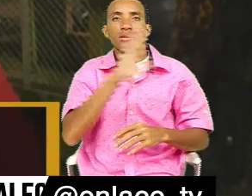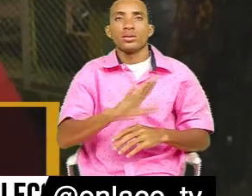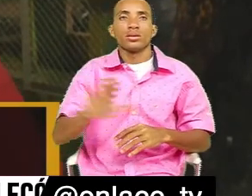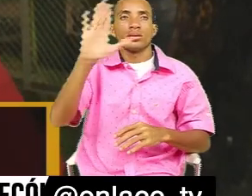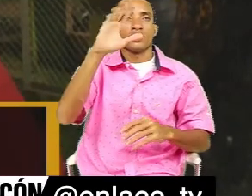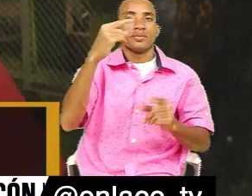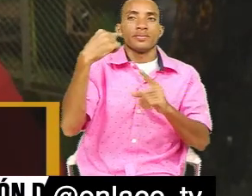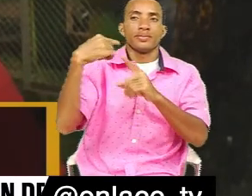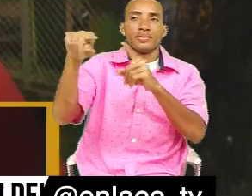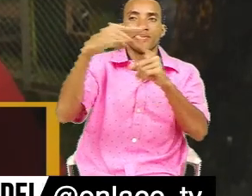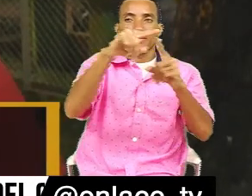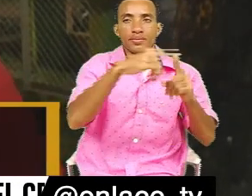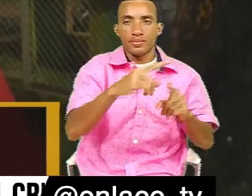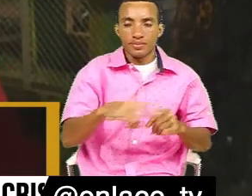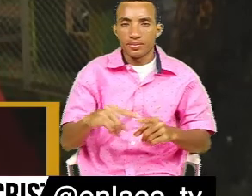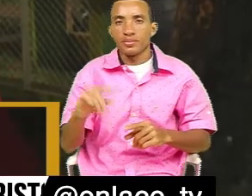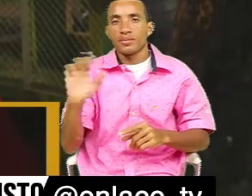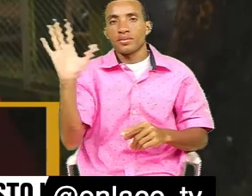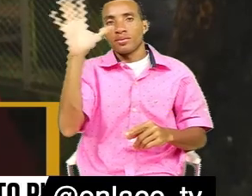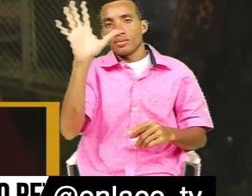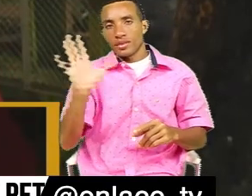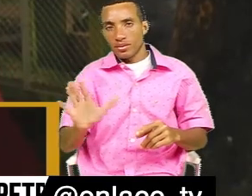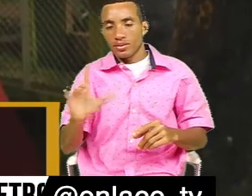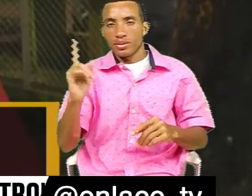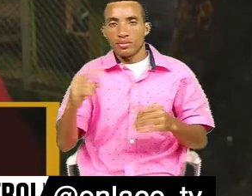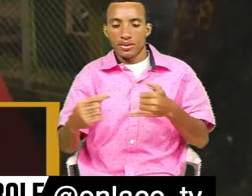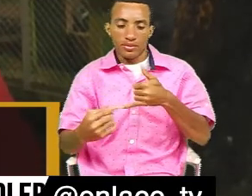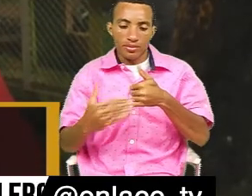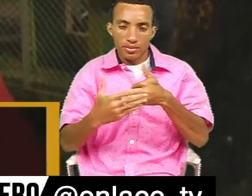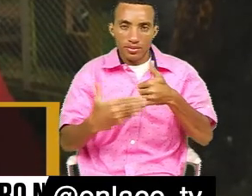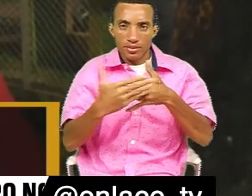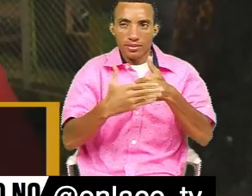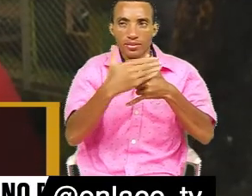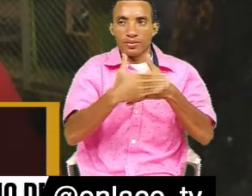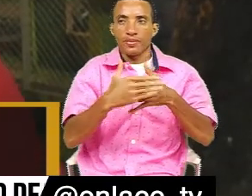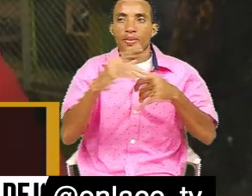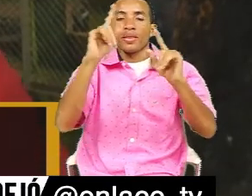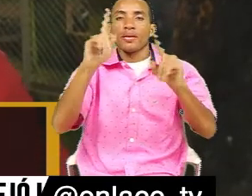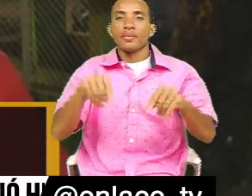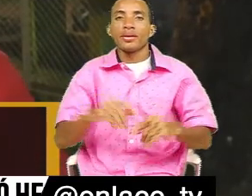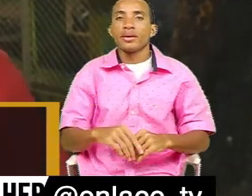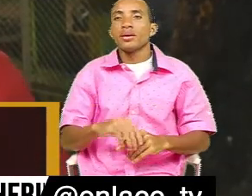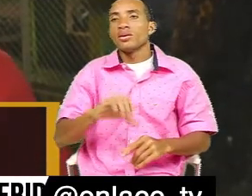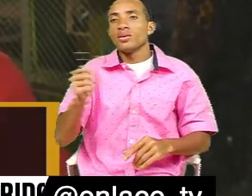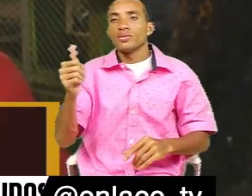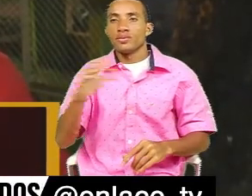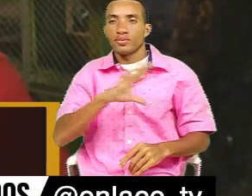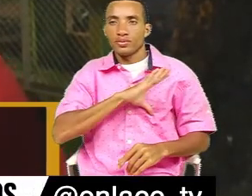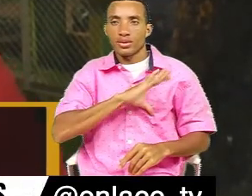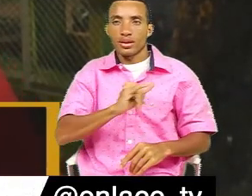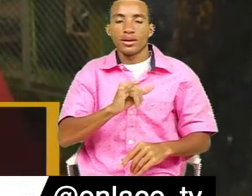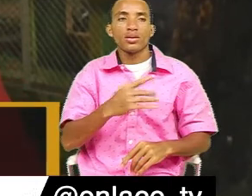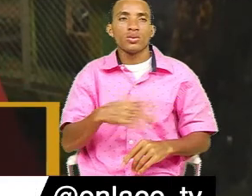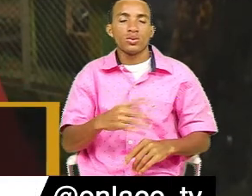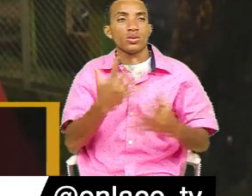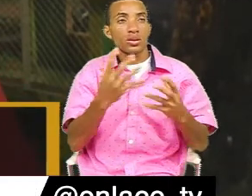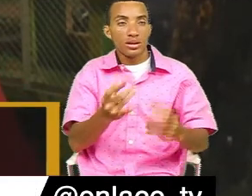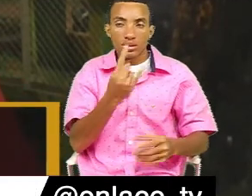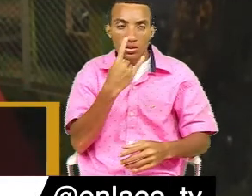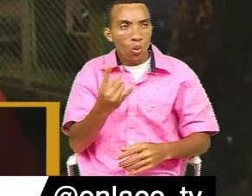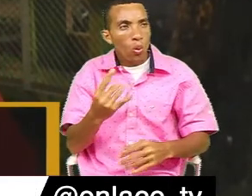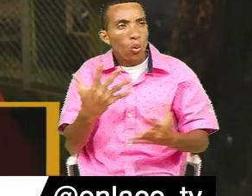diferentes selecciones de los departamentos. También vamos a mirar si podemos conseguir al equipo de Cali, que está muy interesado en venir. Tenemos equipos